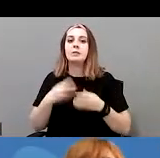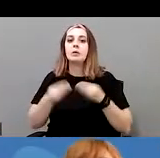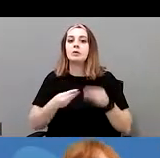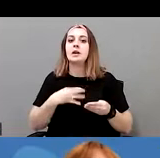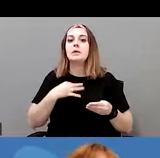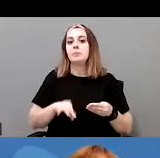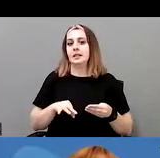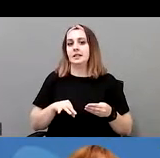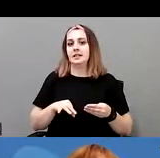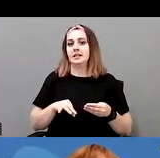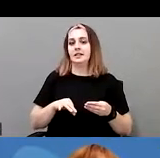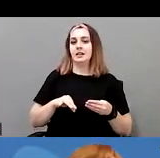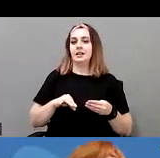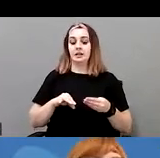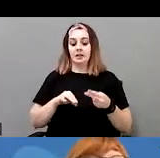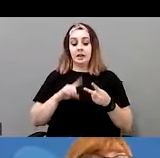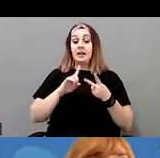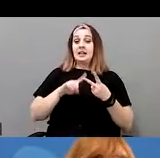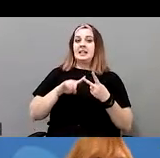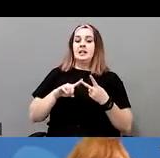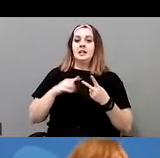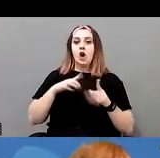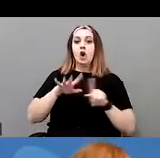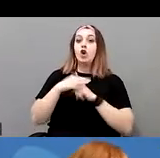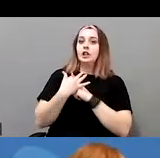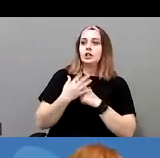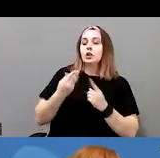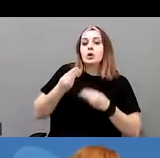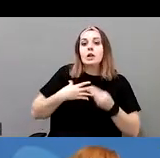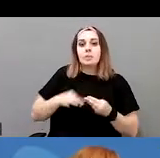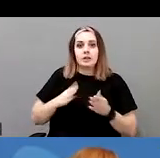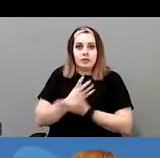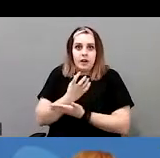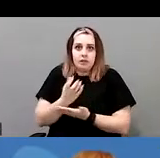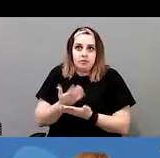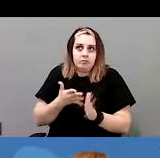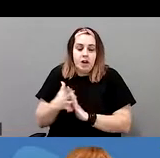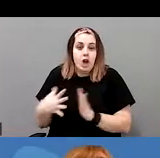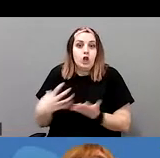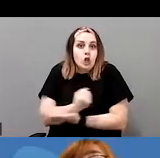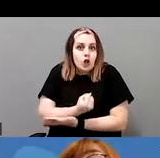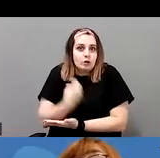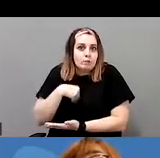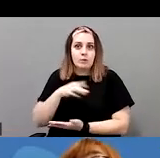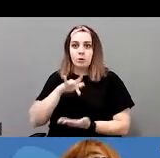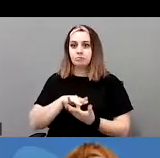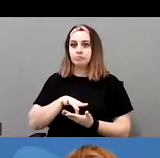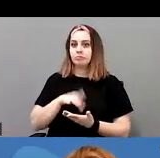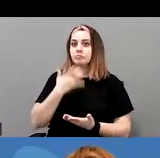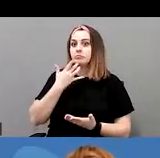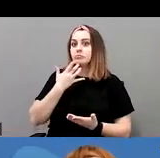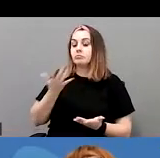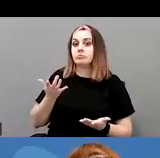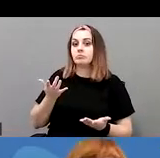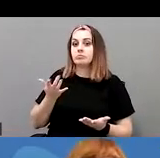emplear? Dos, ¿en qué contextos? Que son todos, igual que pasaría con otros,